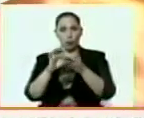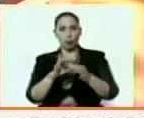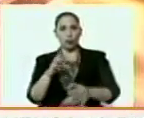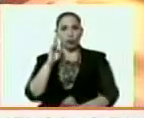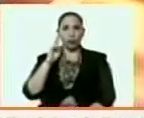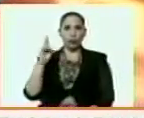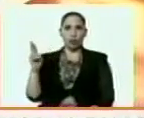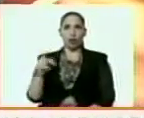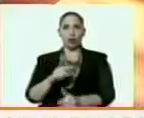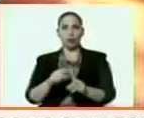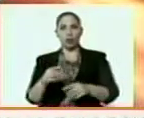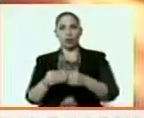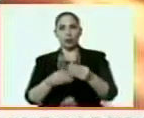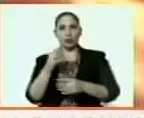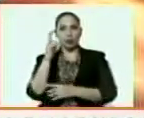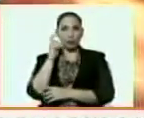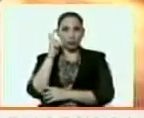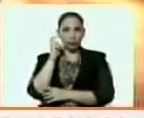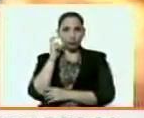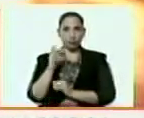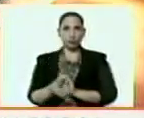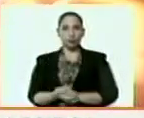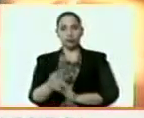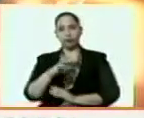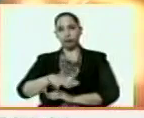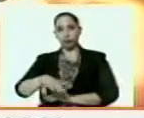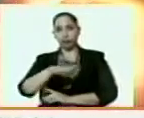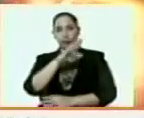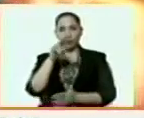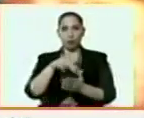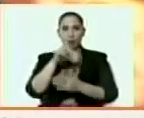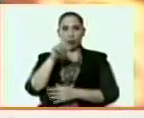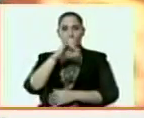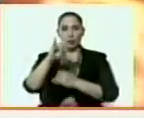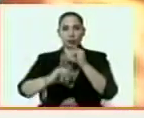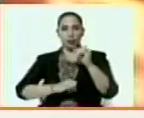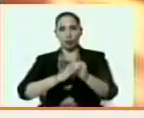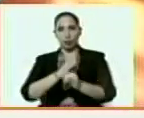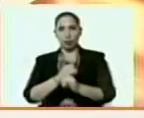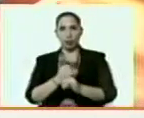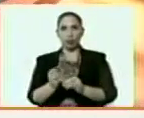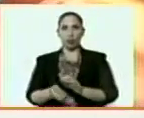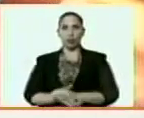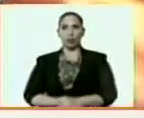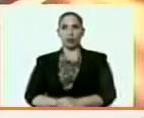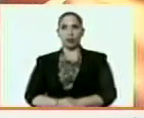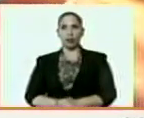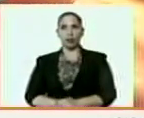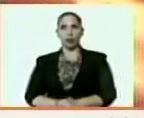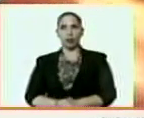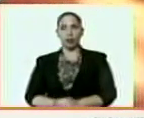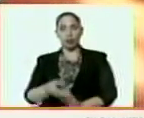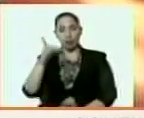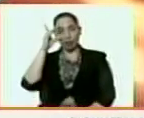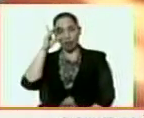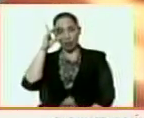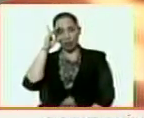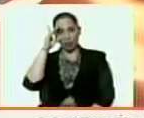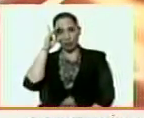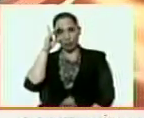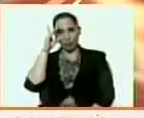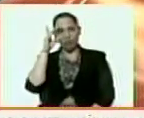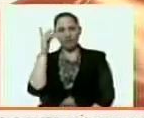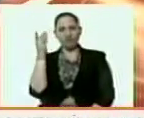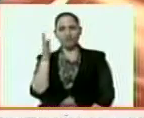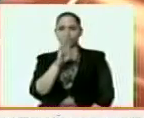que está siendo escuchada a nivel nacional e incluso internacional a través de nuestras redes sociales. Delcy, en el medio de